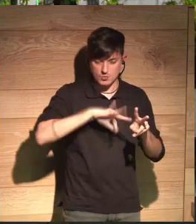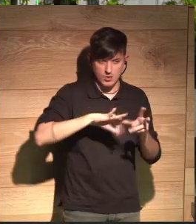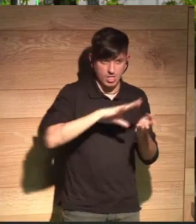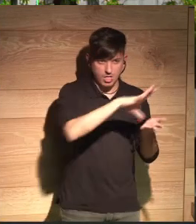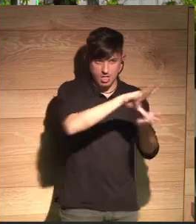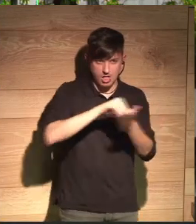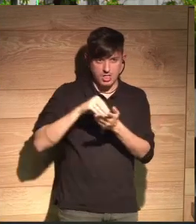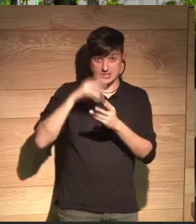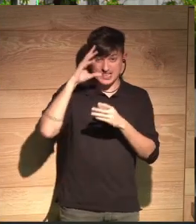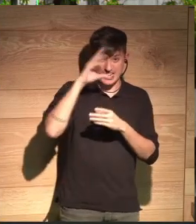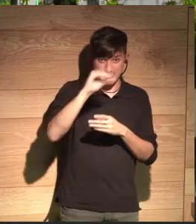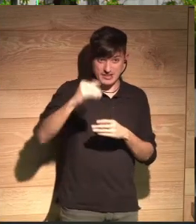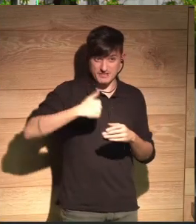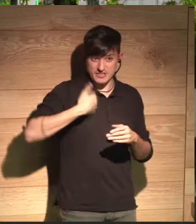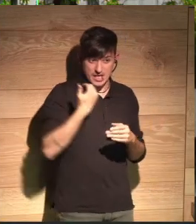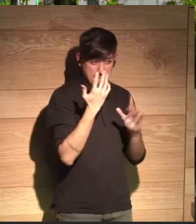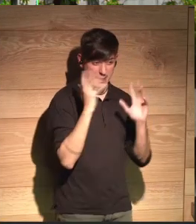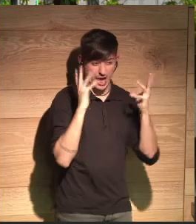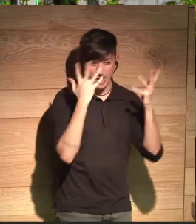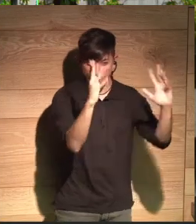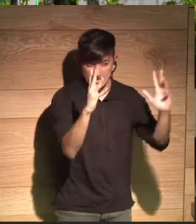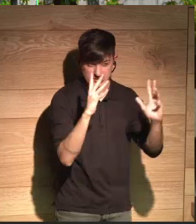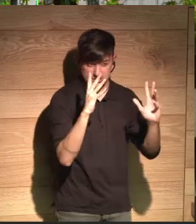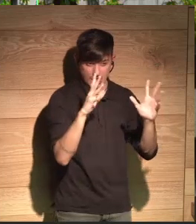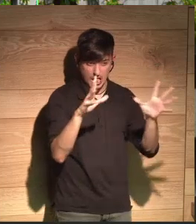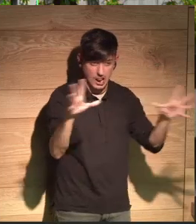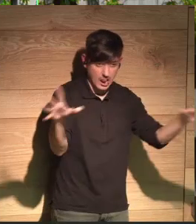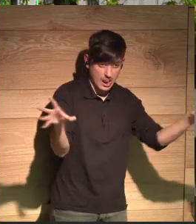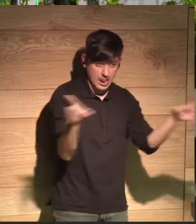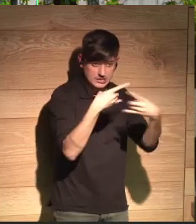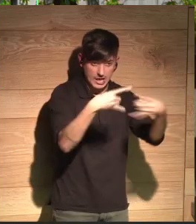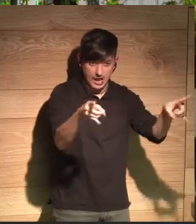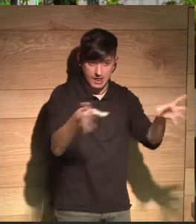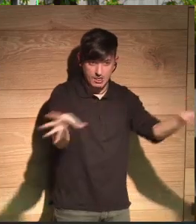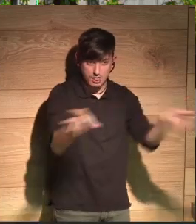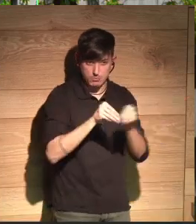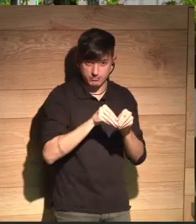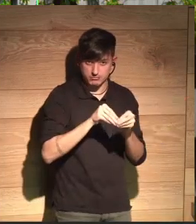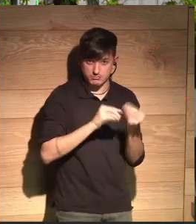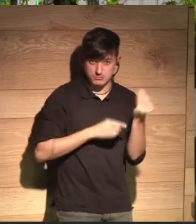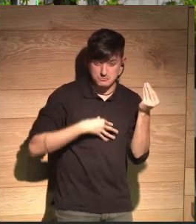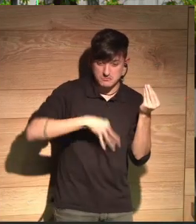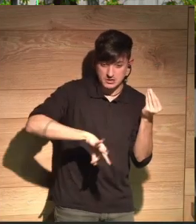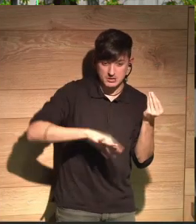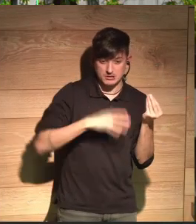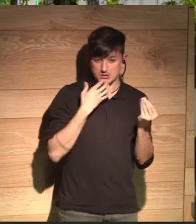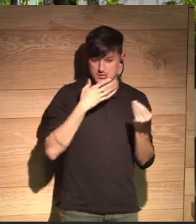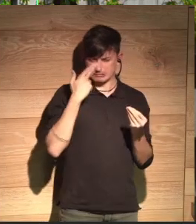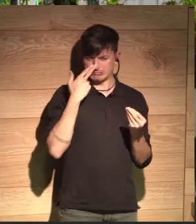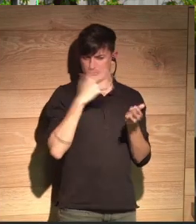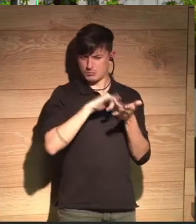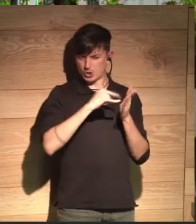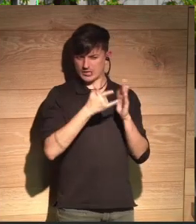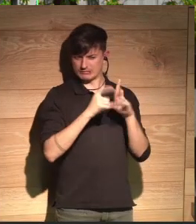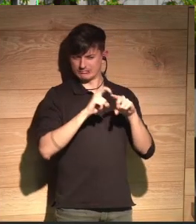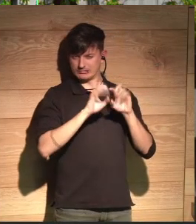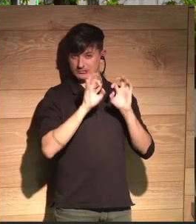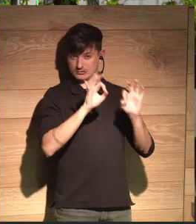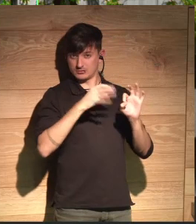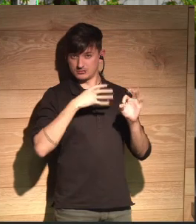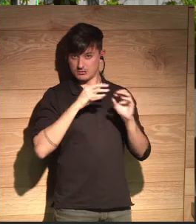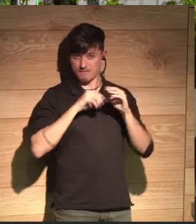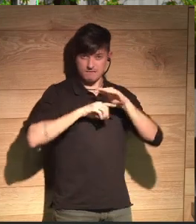se puede mapear todos los árboles incluso de la ciudad es muy interesante muy interesante cuando desarrollamos un proyecto de estas características porque la gente empezó a